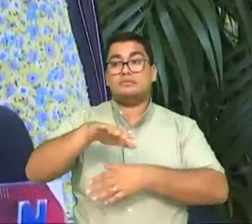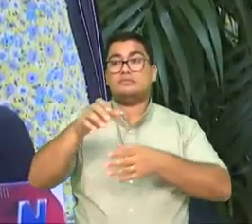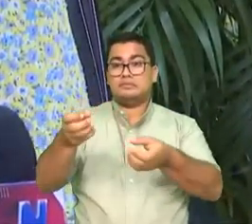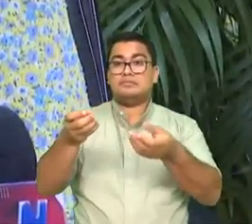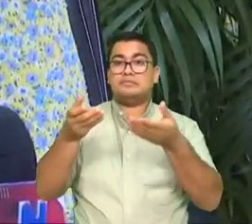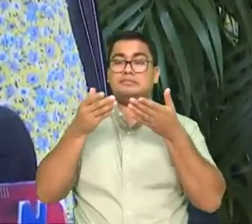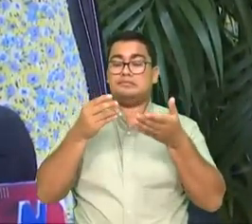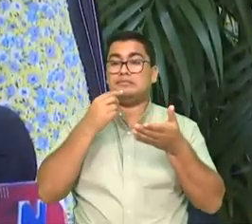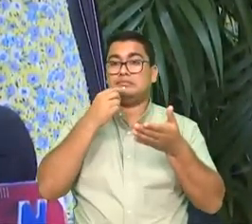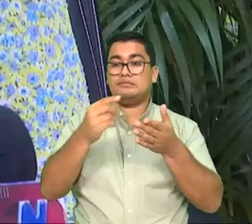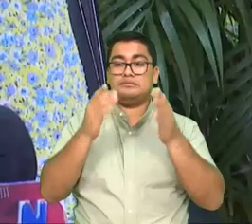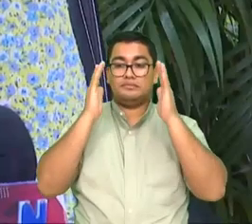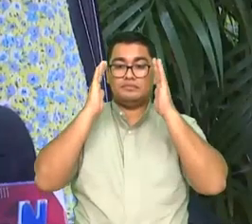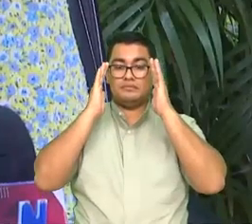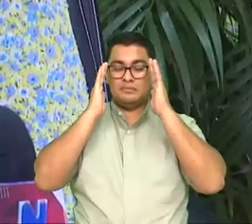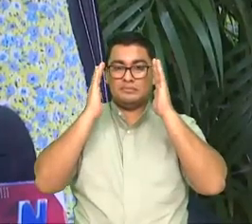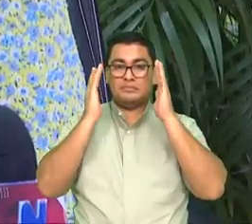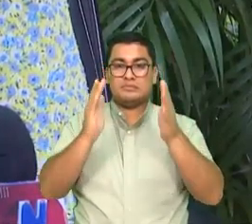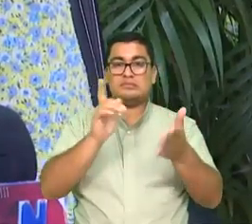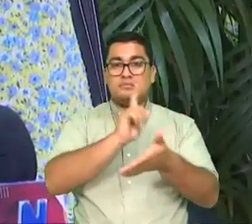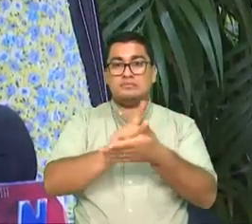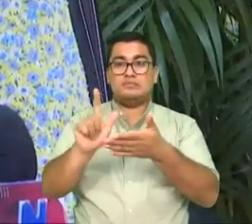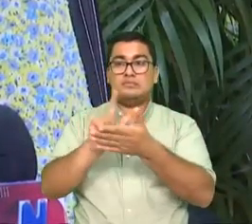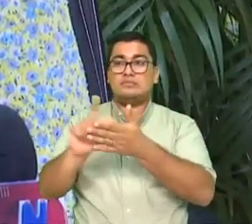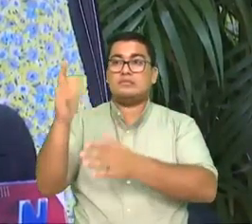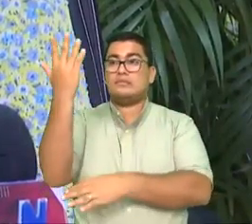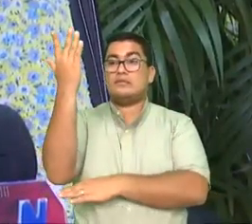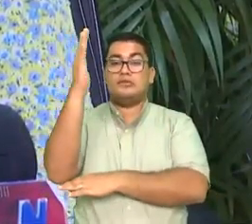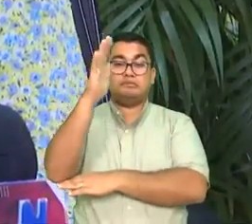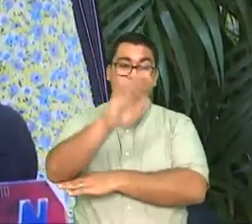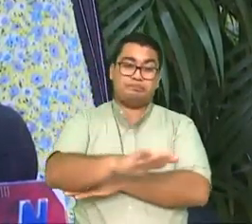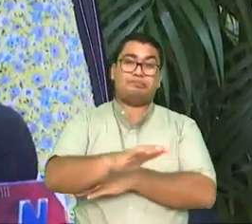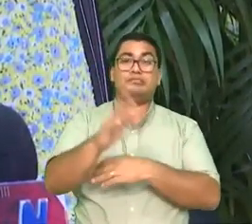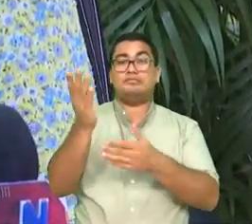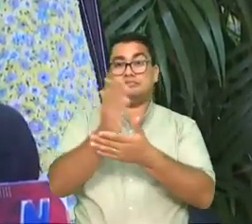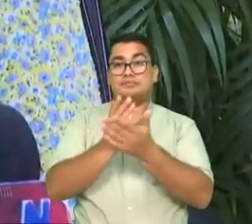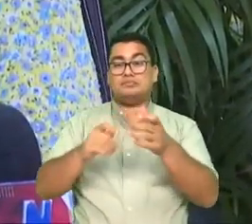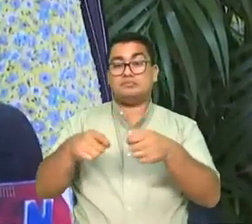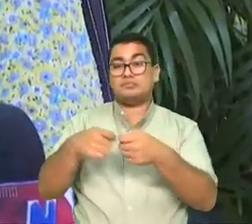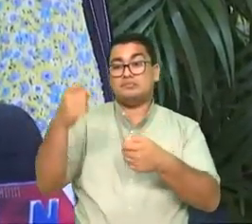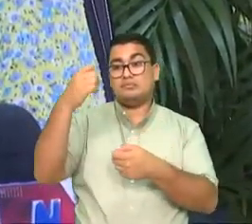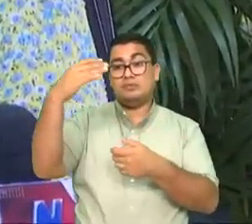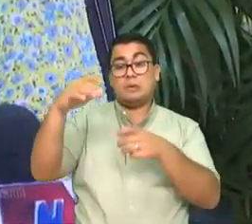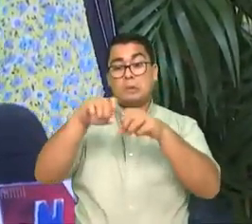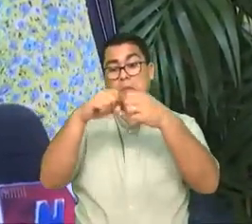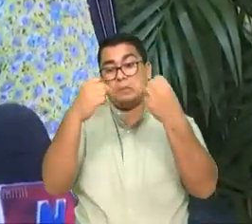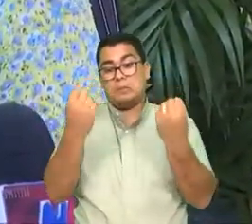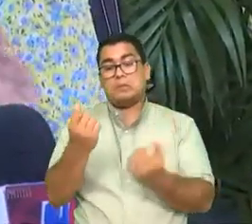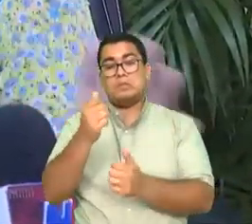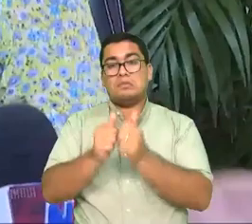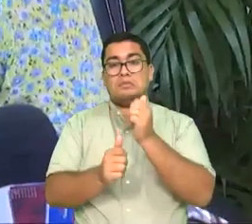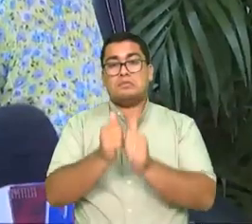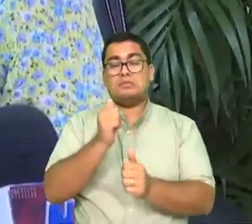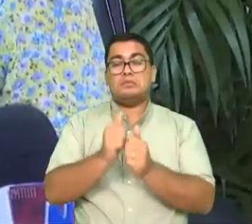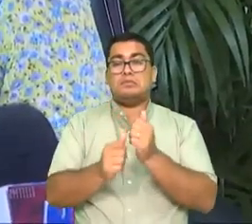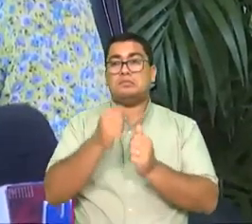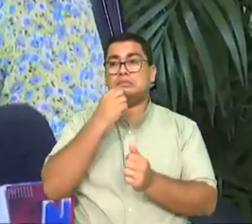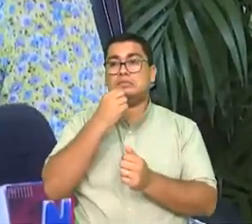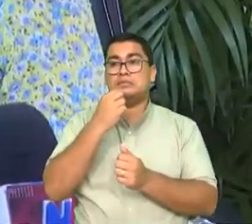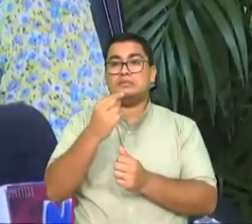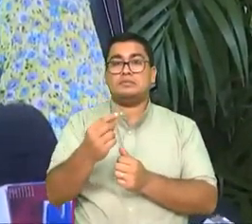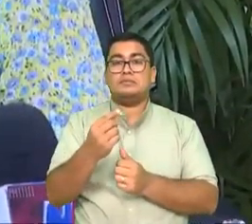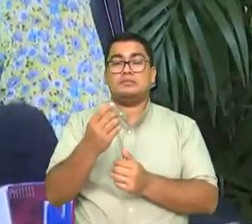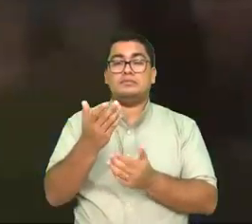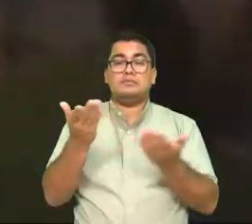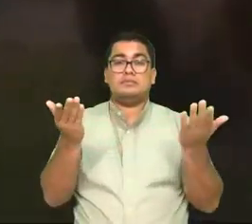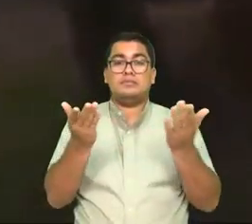que se están atendiendo la limpieza de árboles y algunos tendidos eléctricos que fueron dañados y que cayeron los árboles